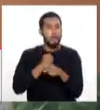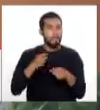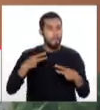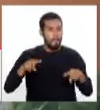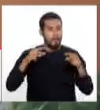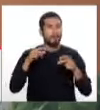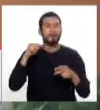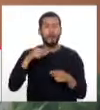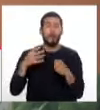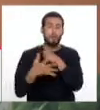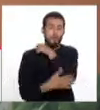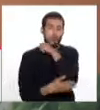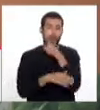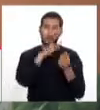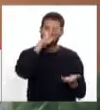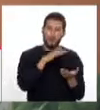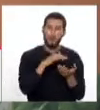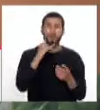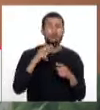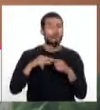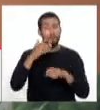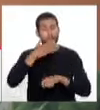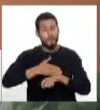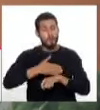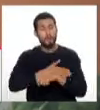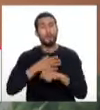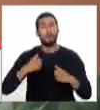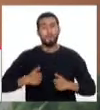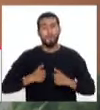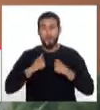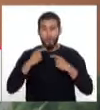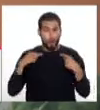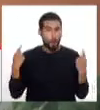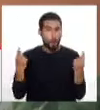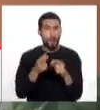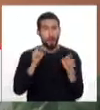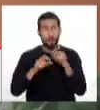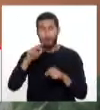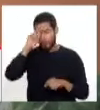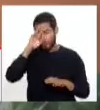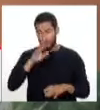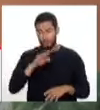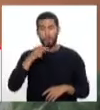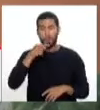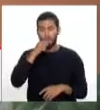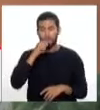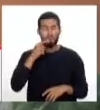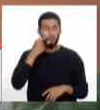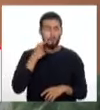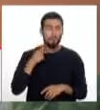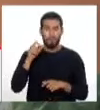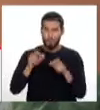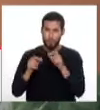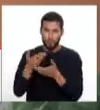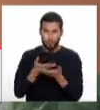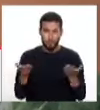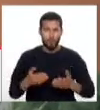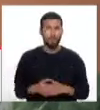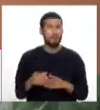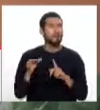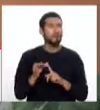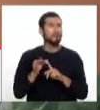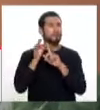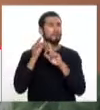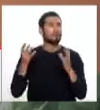la pobreza y mejorar las condiciones de vida de todas las peruanas y de todos los peruanos, en